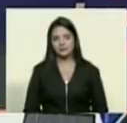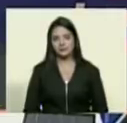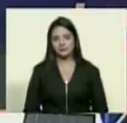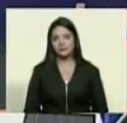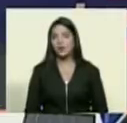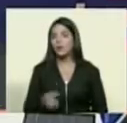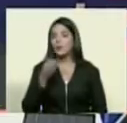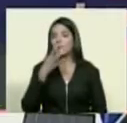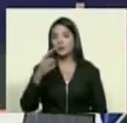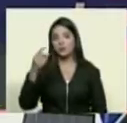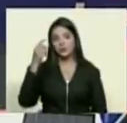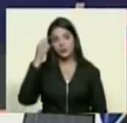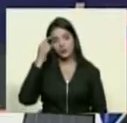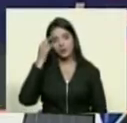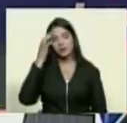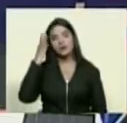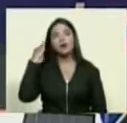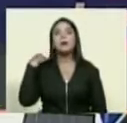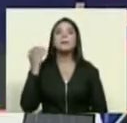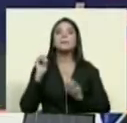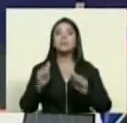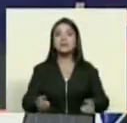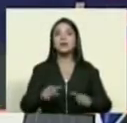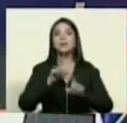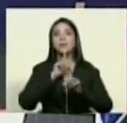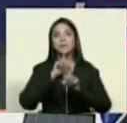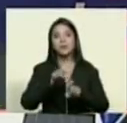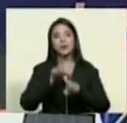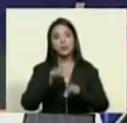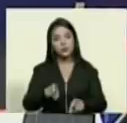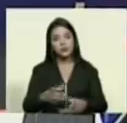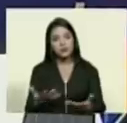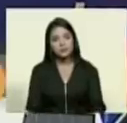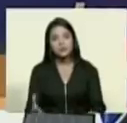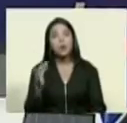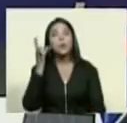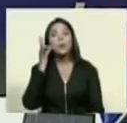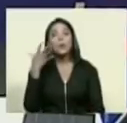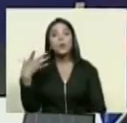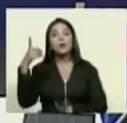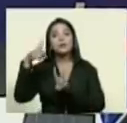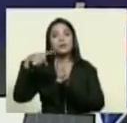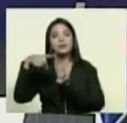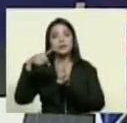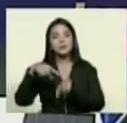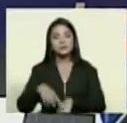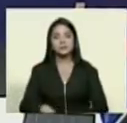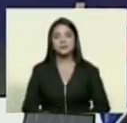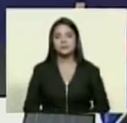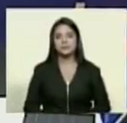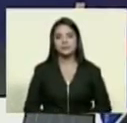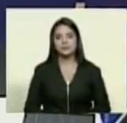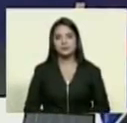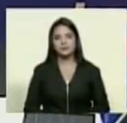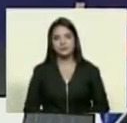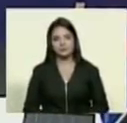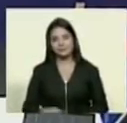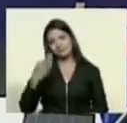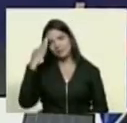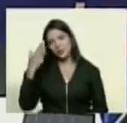Buenos días. Iniciamos la ronda de preguntas con Andreina Ríos, de Venezolana de Televisión. ¿Cómo